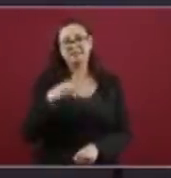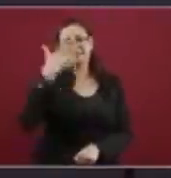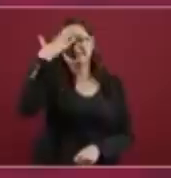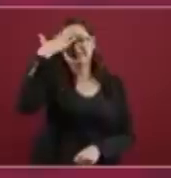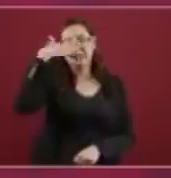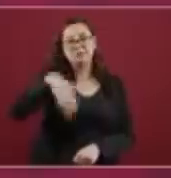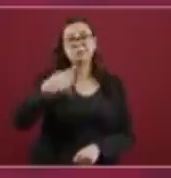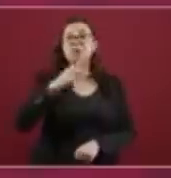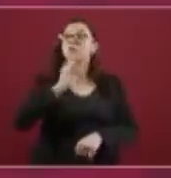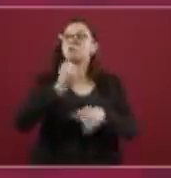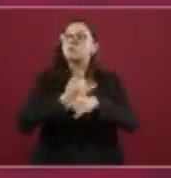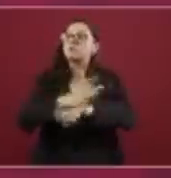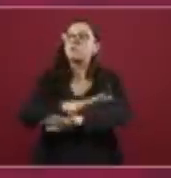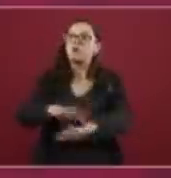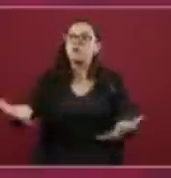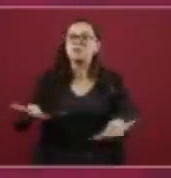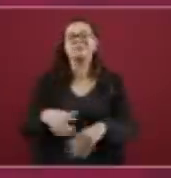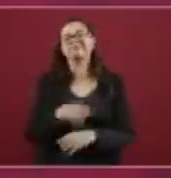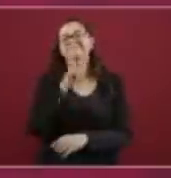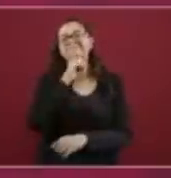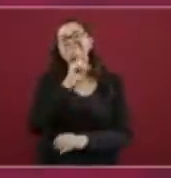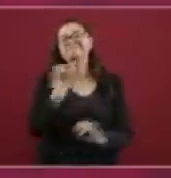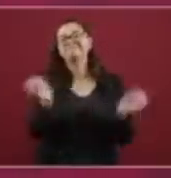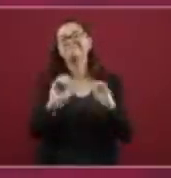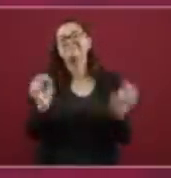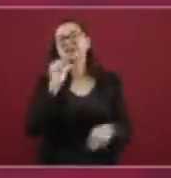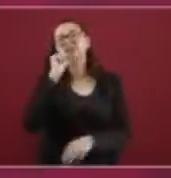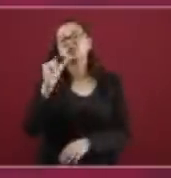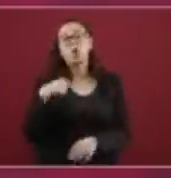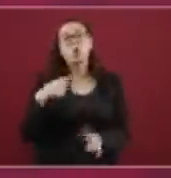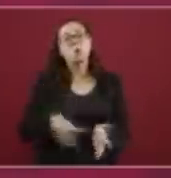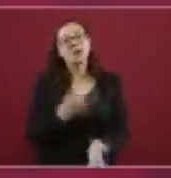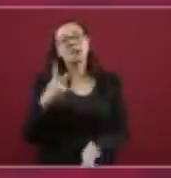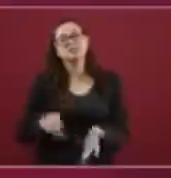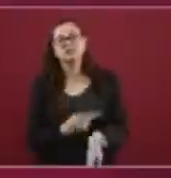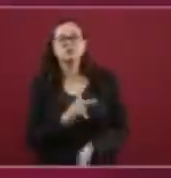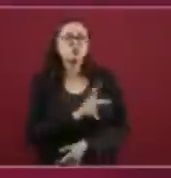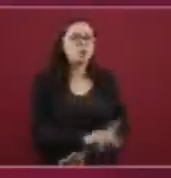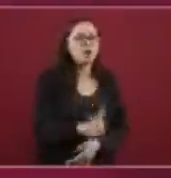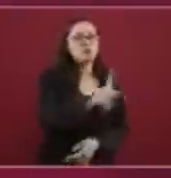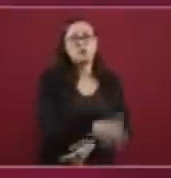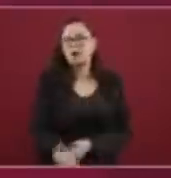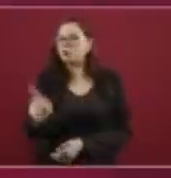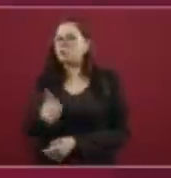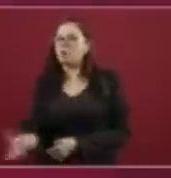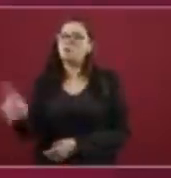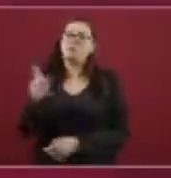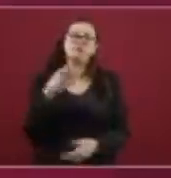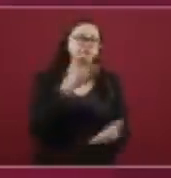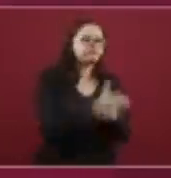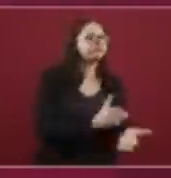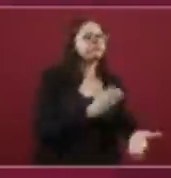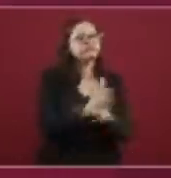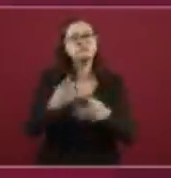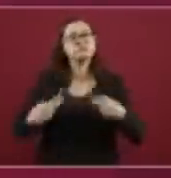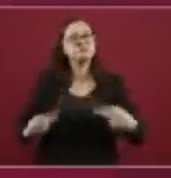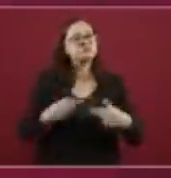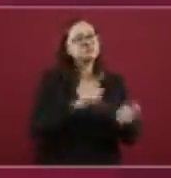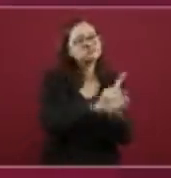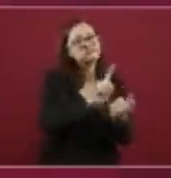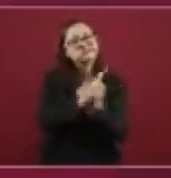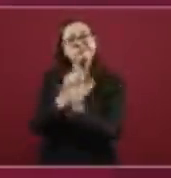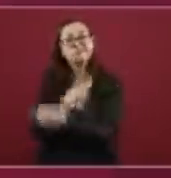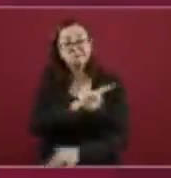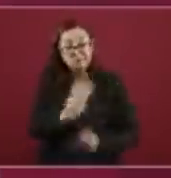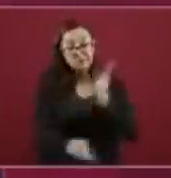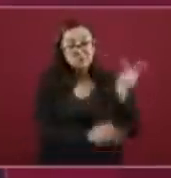porque yo estoy constantemente recorriendo los pueblos y le pregunto a la gente. Entonces, y